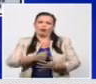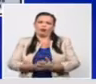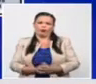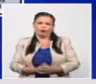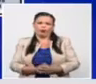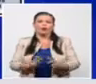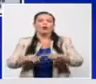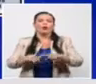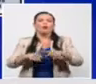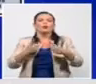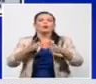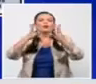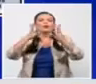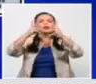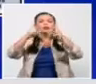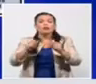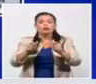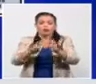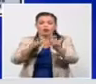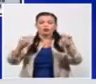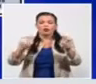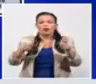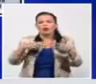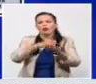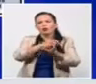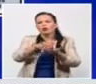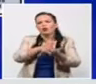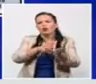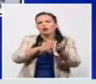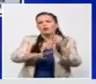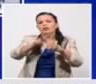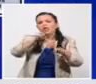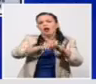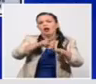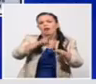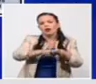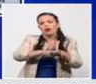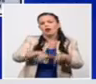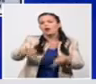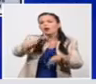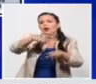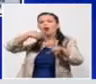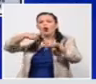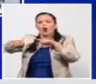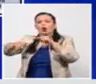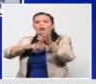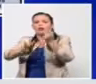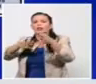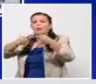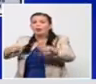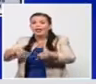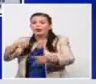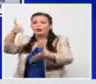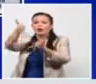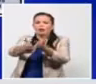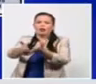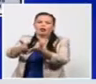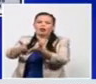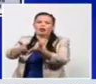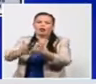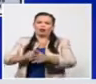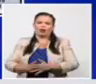concentra en La Habana y en las cabeceras provinciales. Y la confluencia, como también se puede